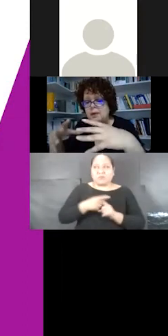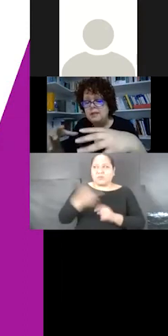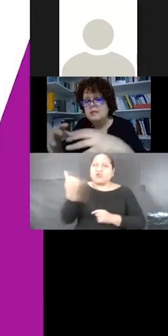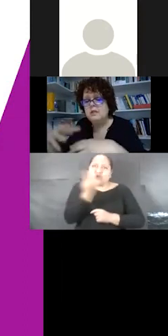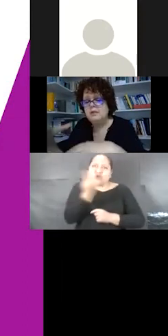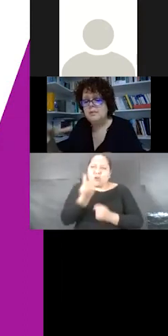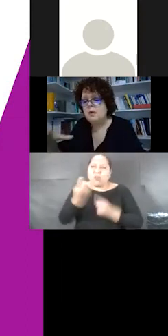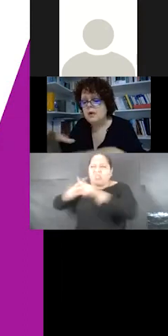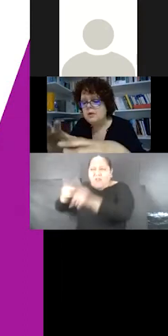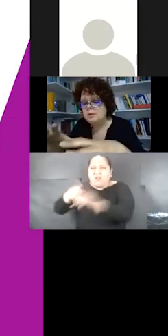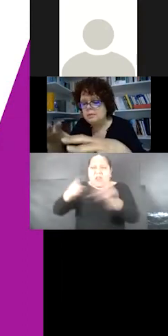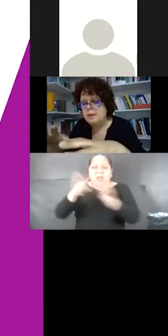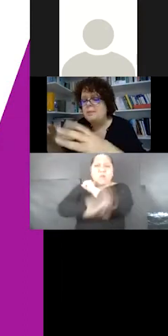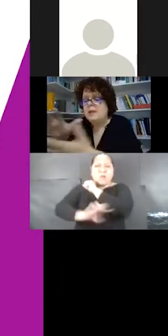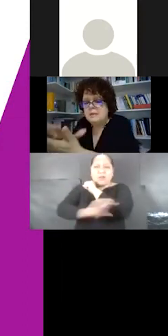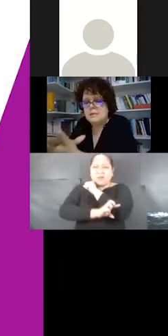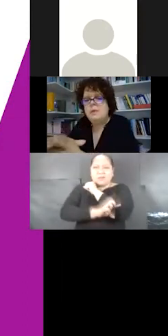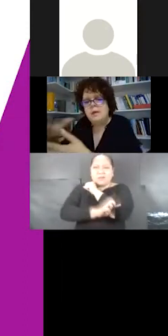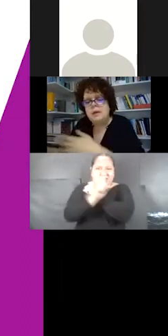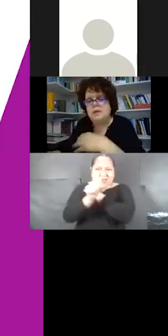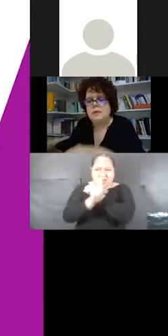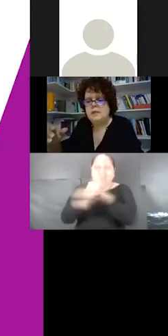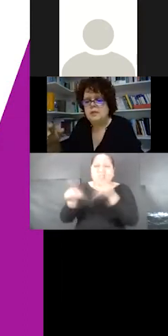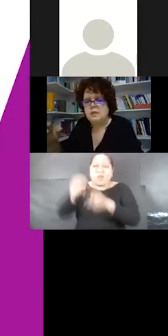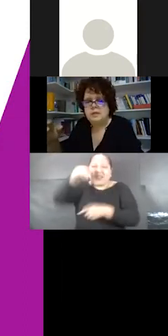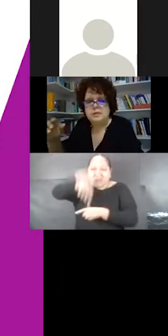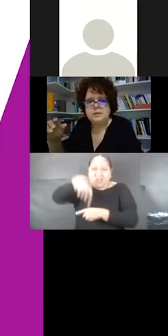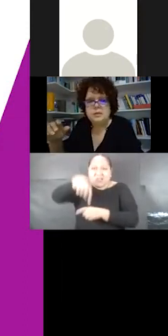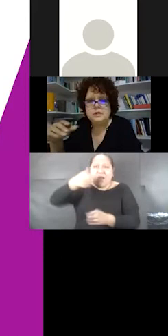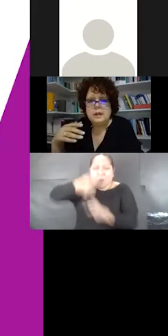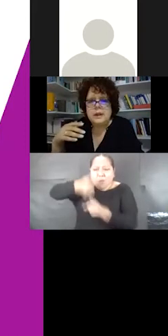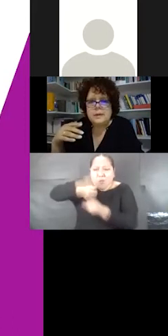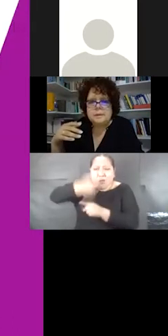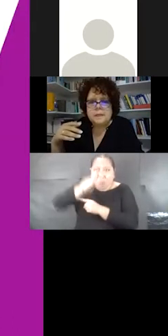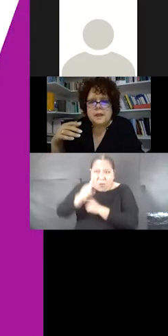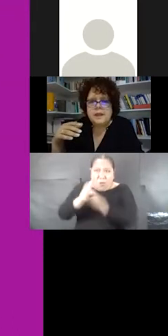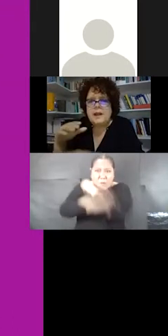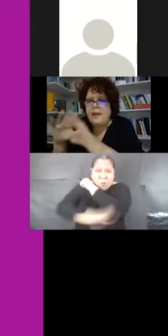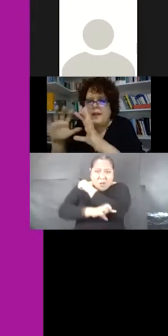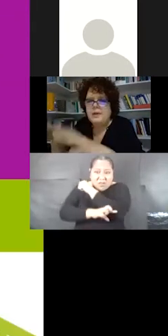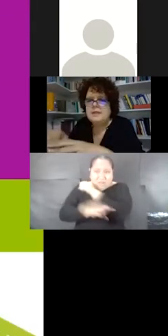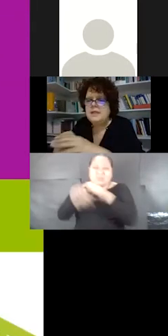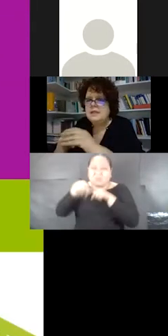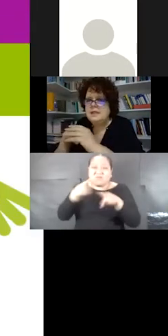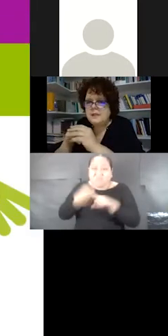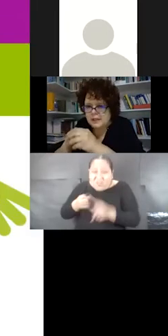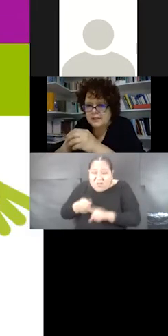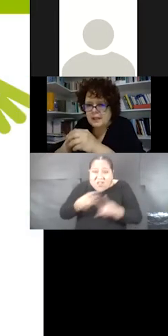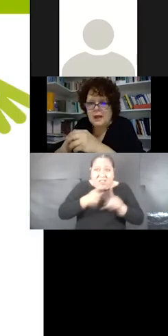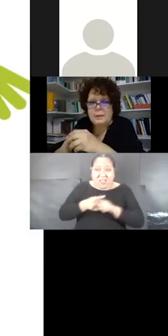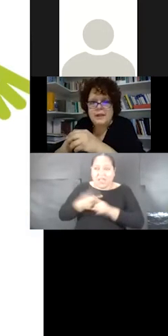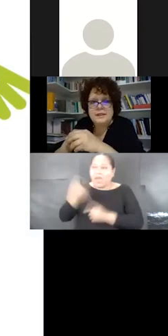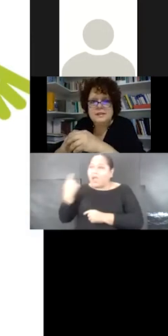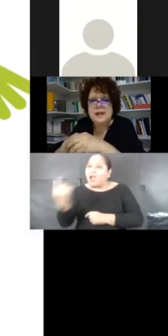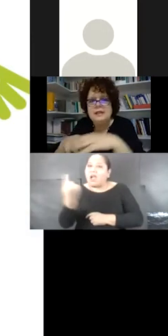por países, sino también en país mismo puede haber otras variaciones, ¿no? Entonces, cada lengua de señas es diferente en